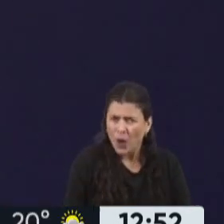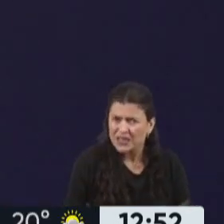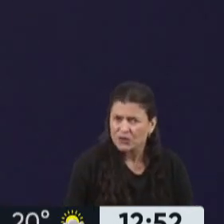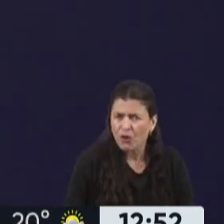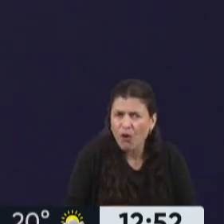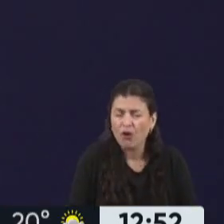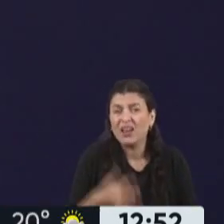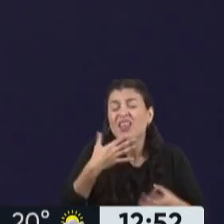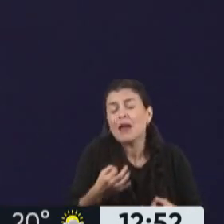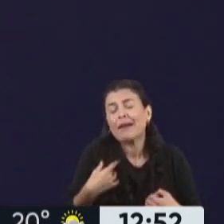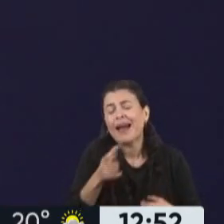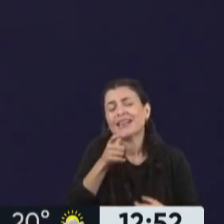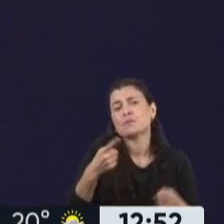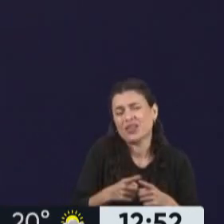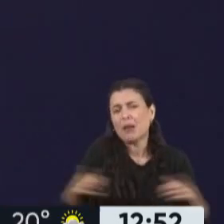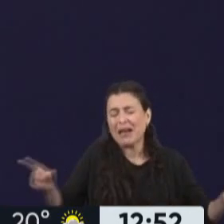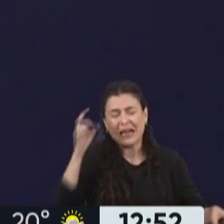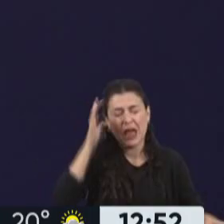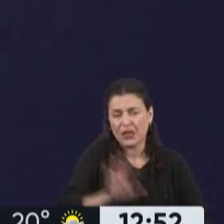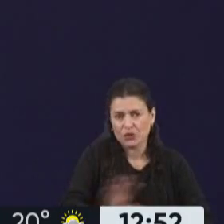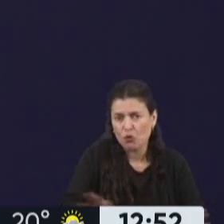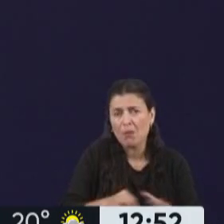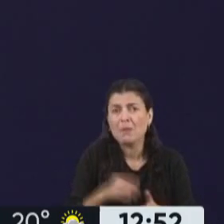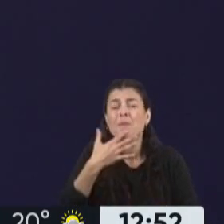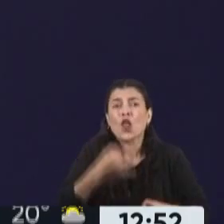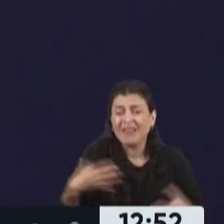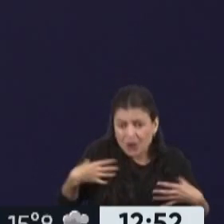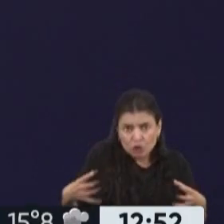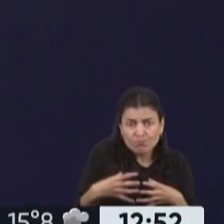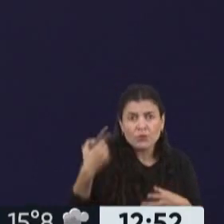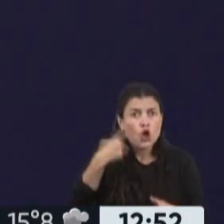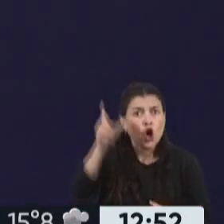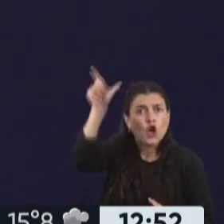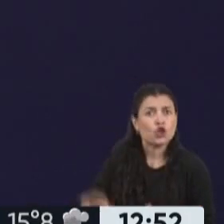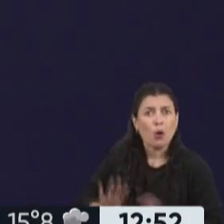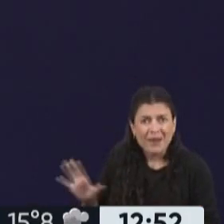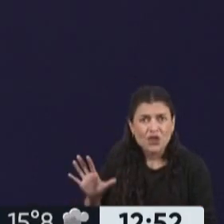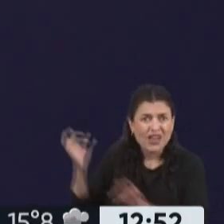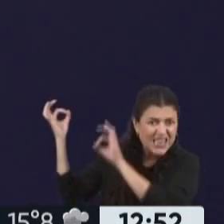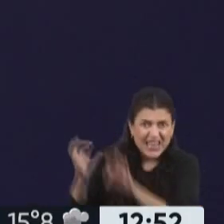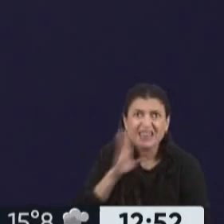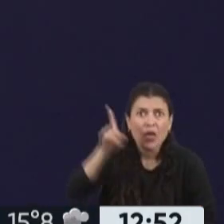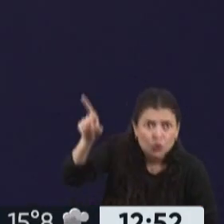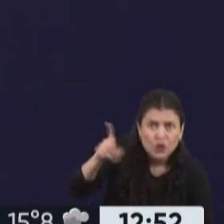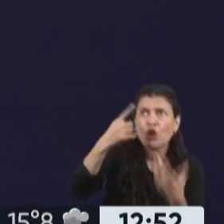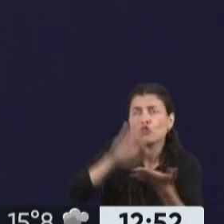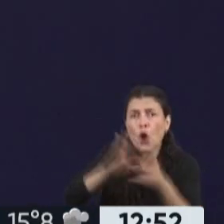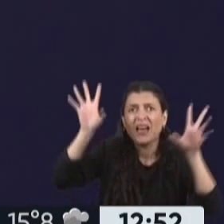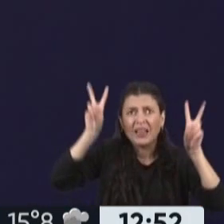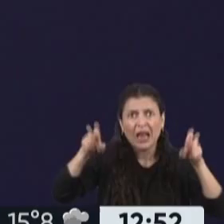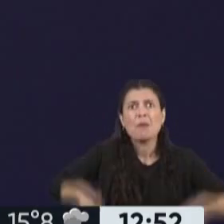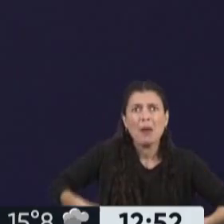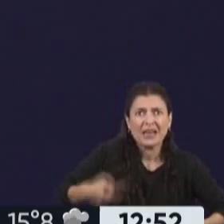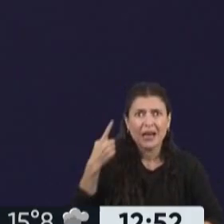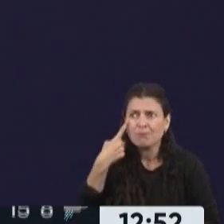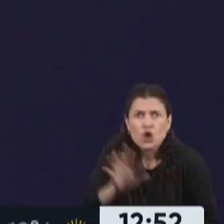me extendí un poco, pero no tenemos ninguna relación con las personas estas, repito,